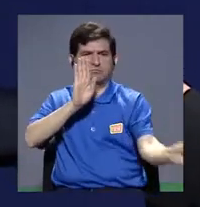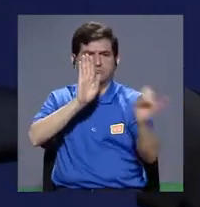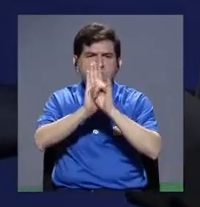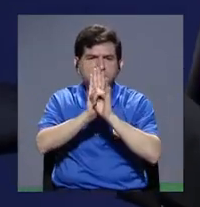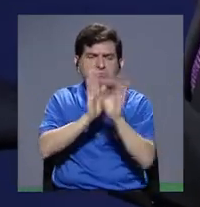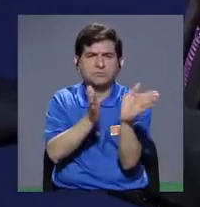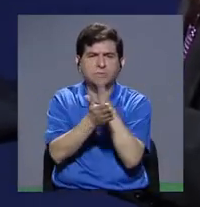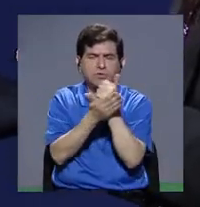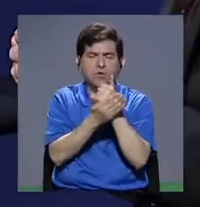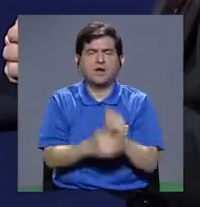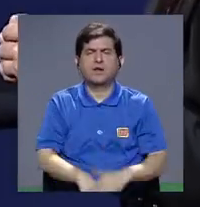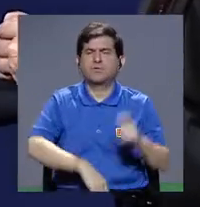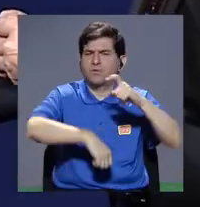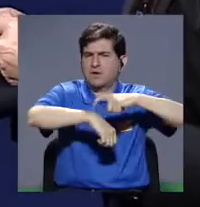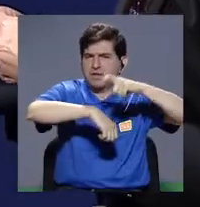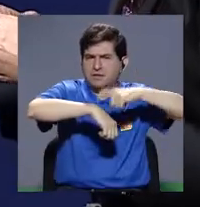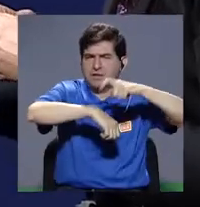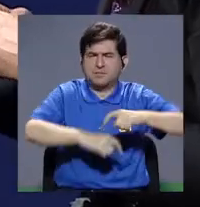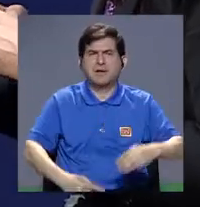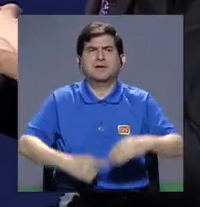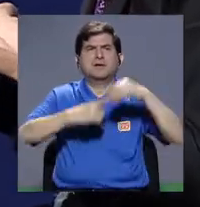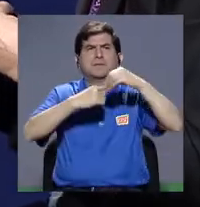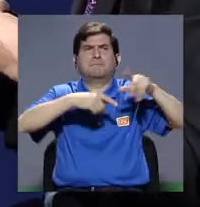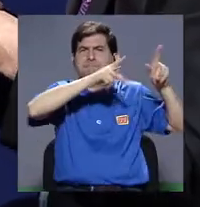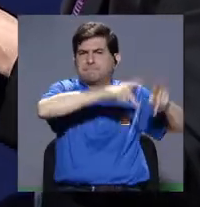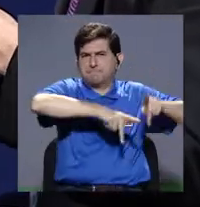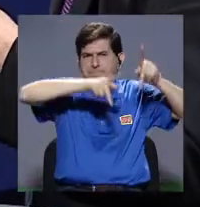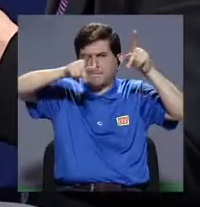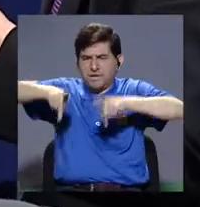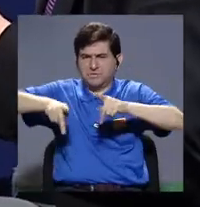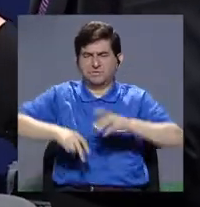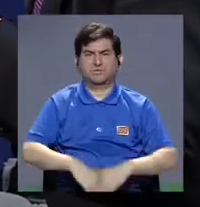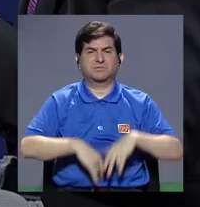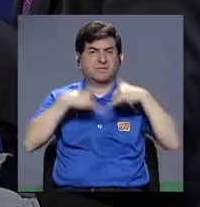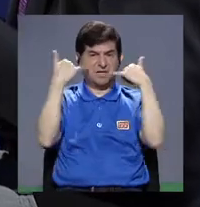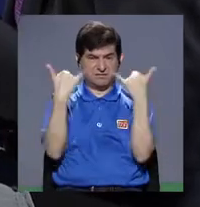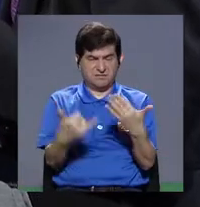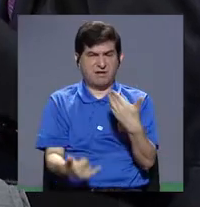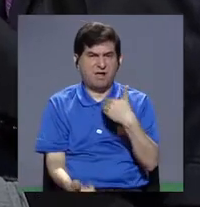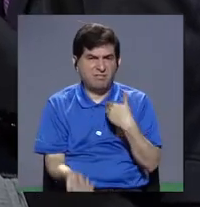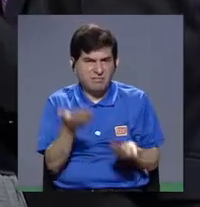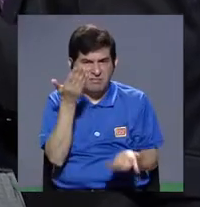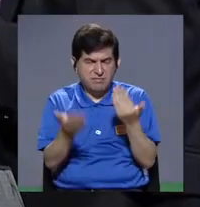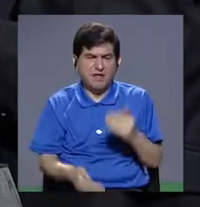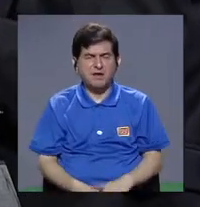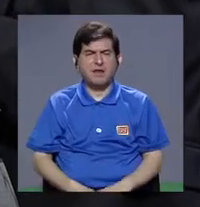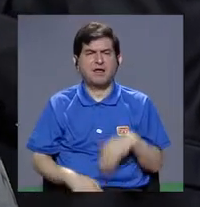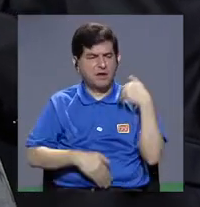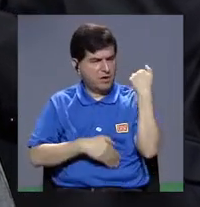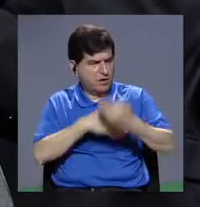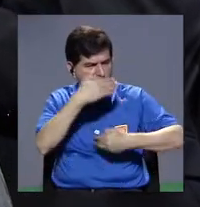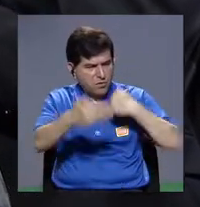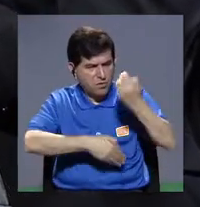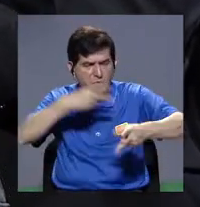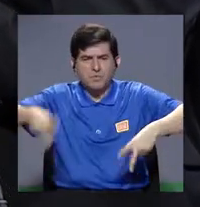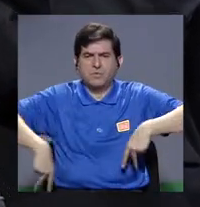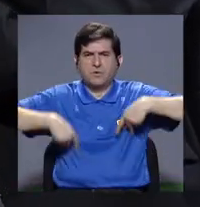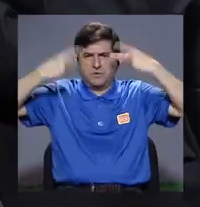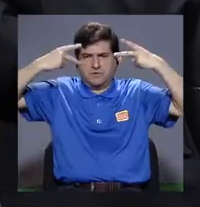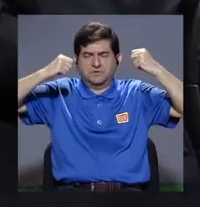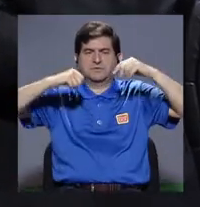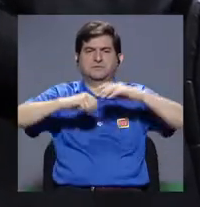identificado con algunas de sus facetas principalmente personas que ya tengan camino recorrido en la